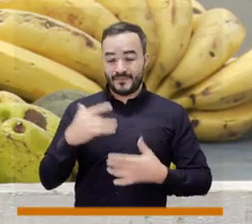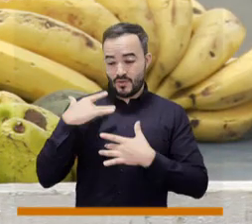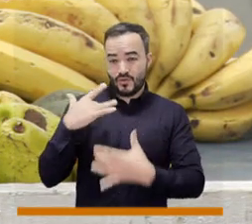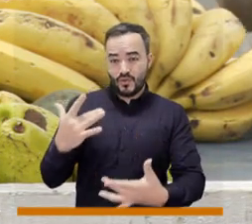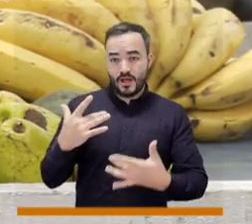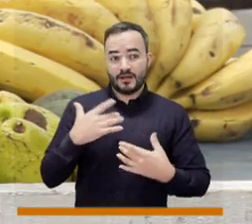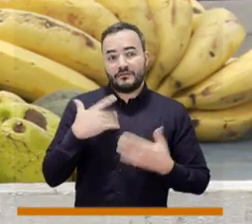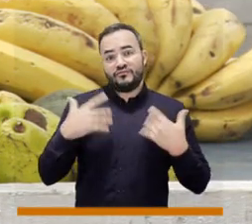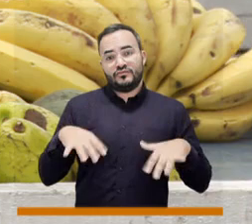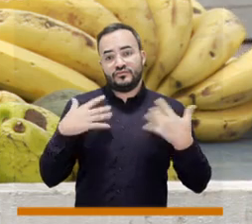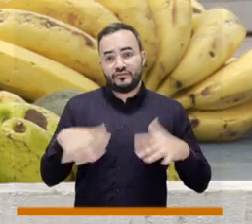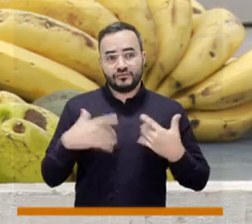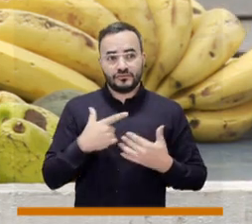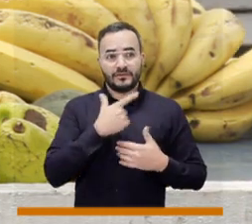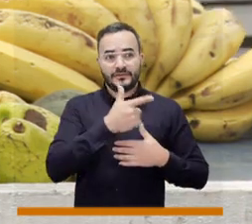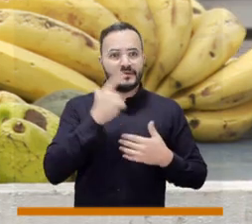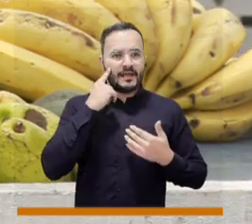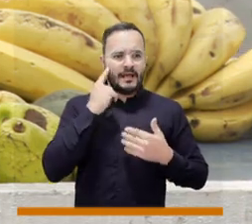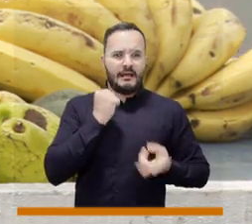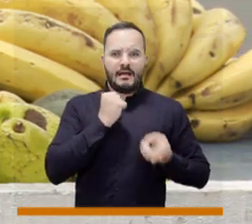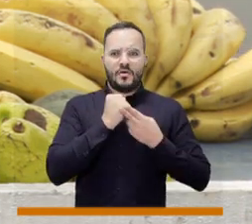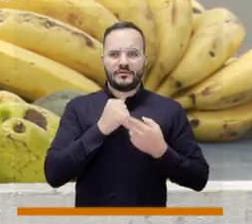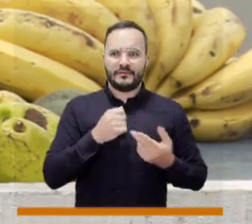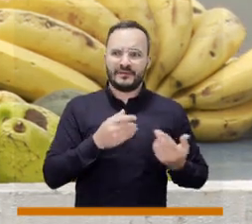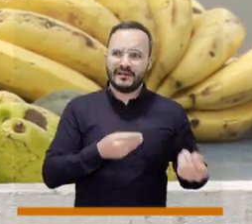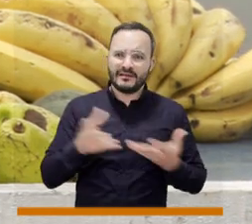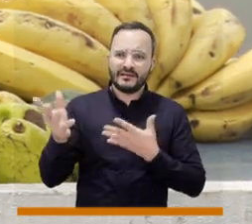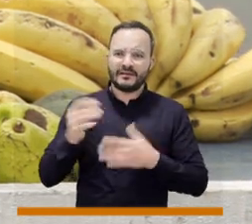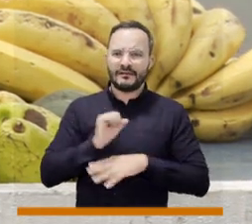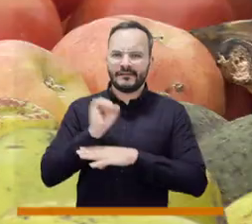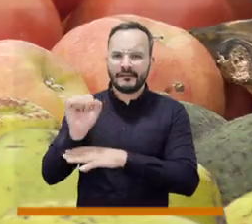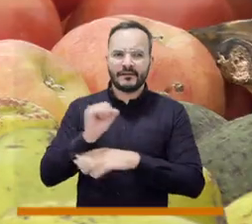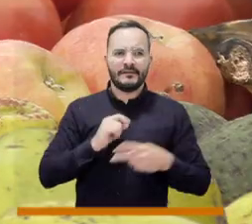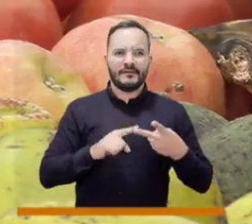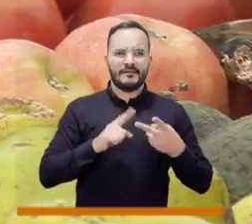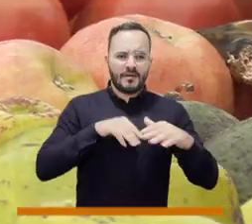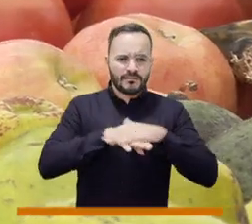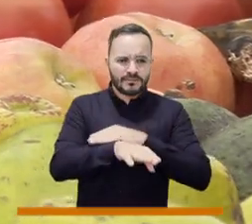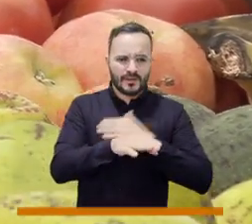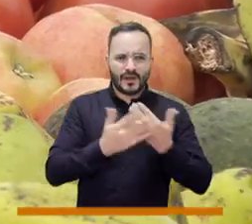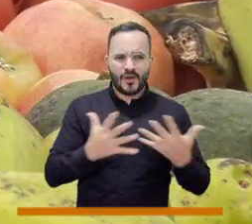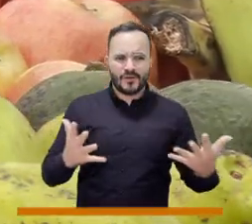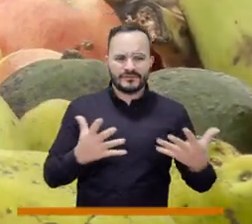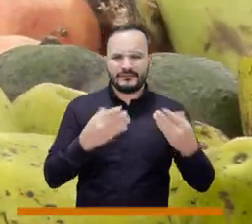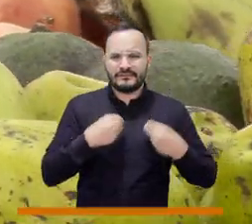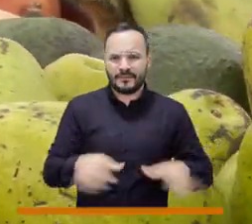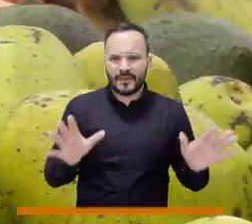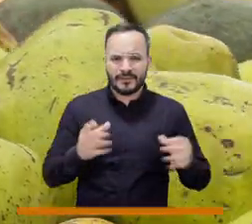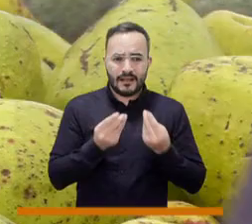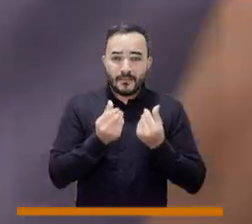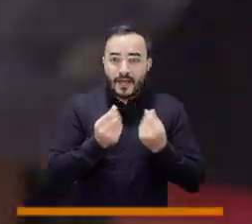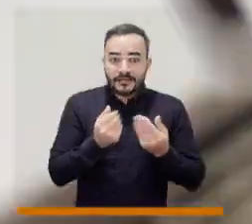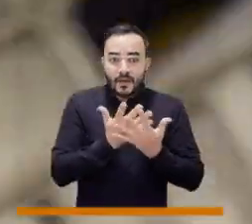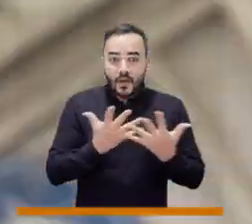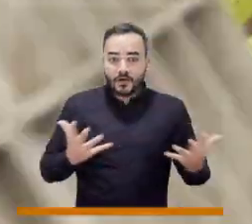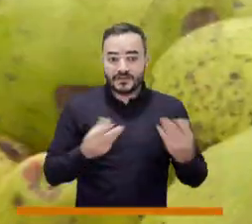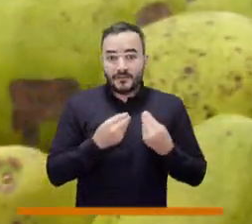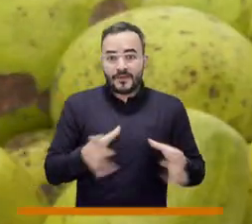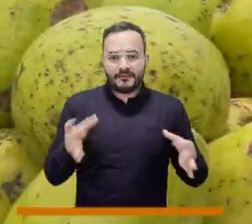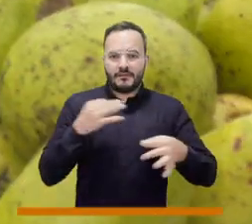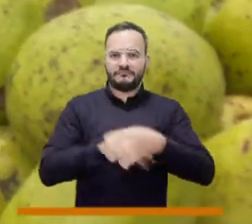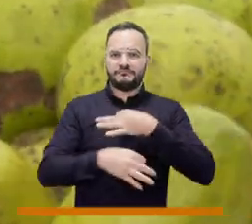gastos logísticos, en gastos de almacenamiento, en gastos de transporte, y también desperdicia un posible